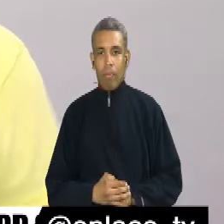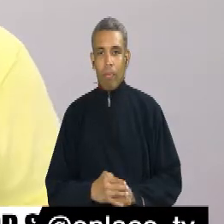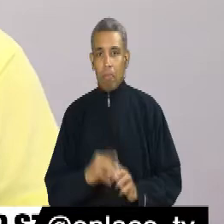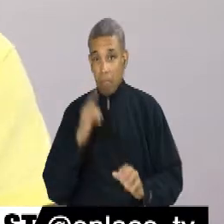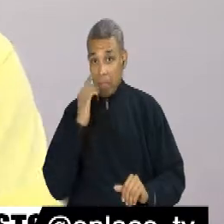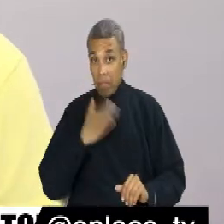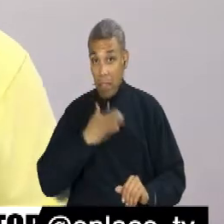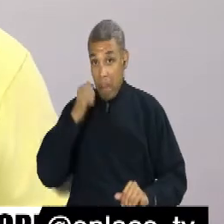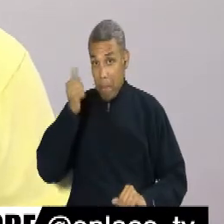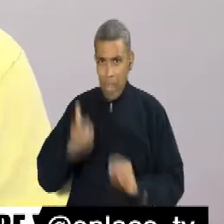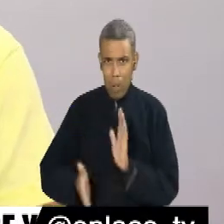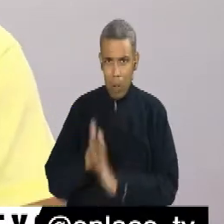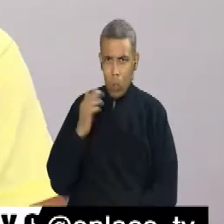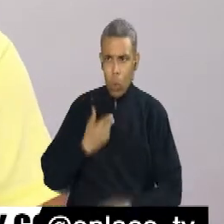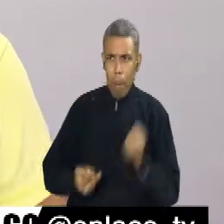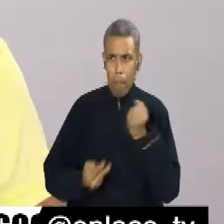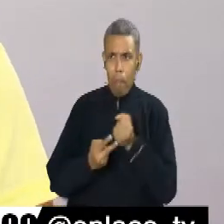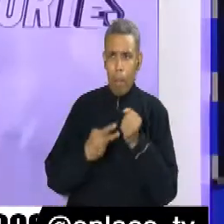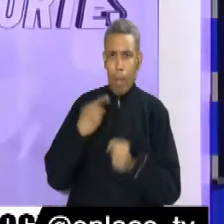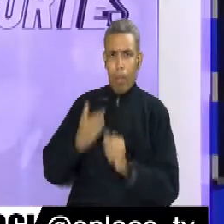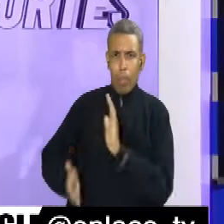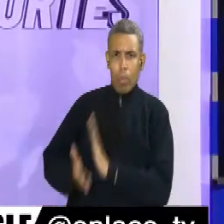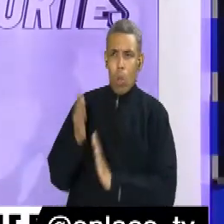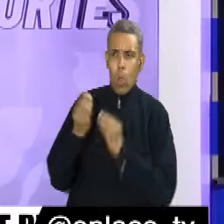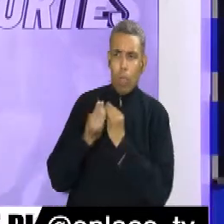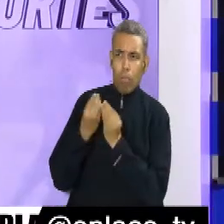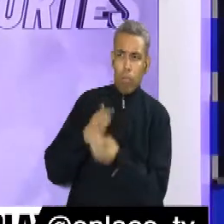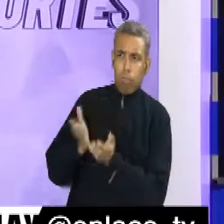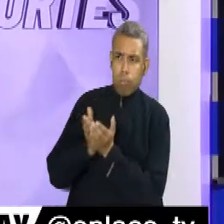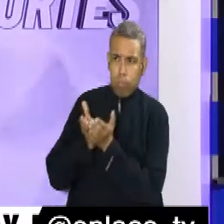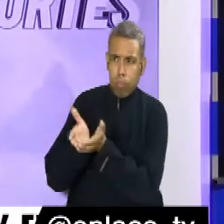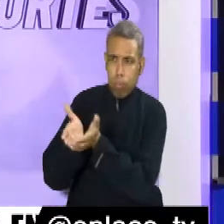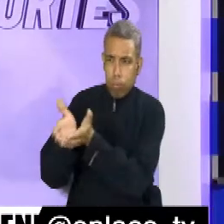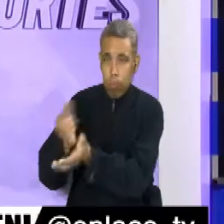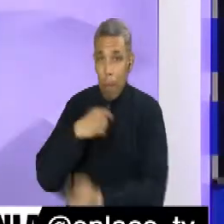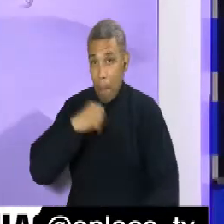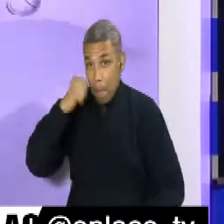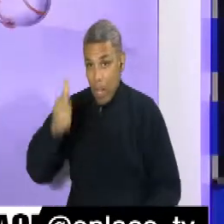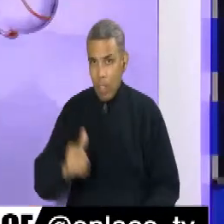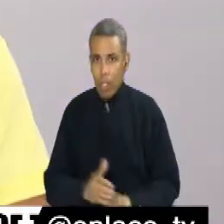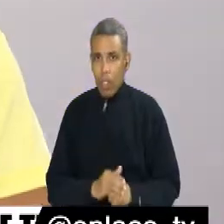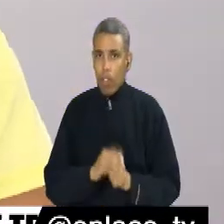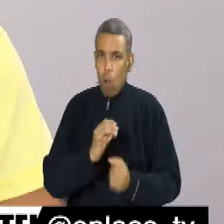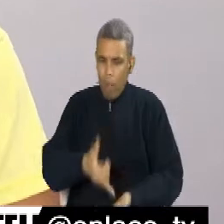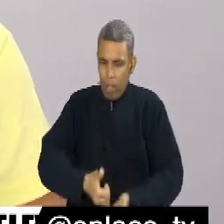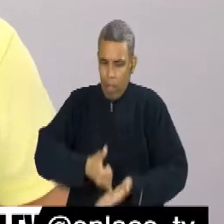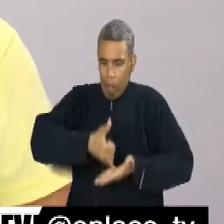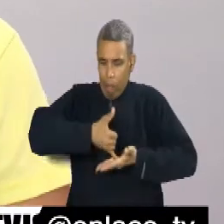nacional de este deporte. ¿Qué representa la Copa Colombia para la delegación, Javier? Bueno, fue el